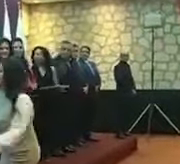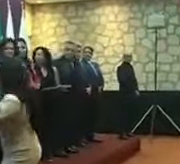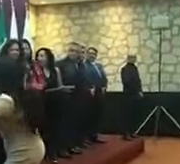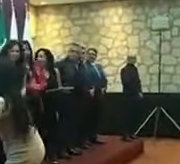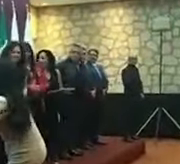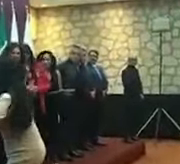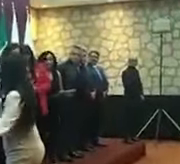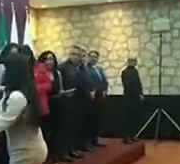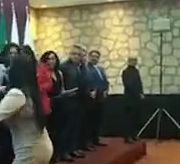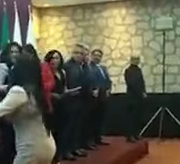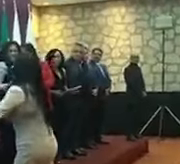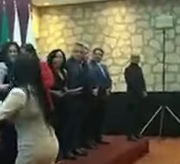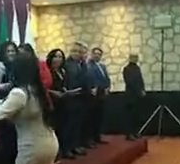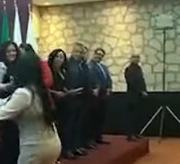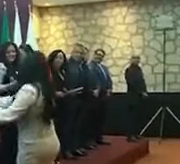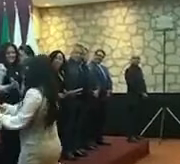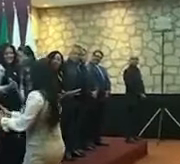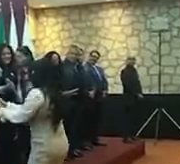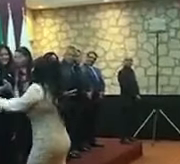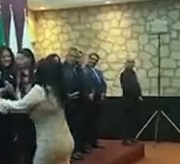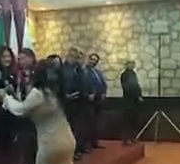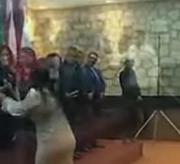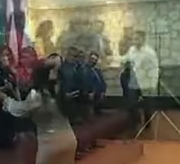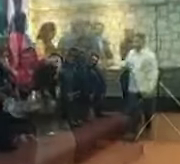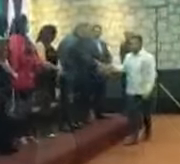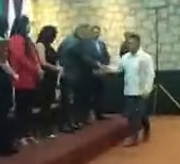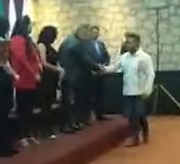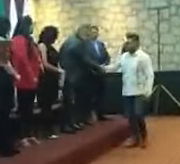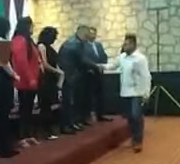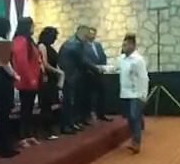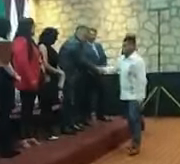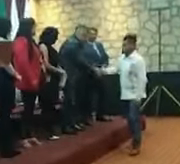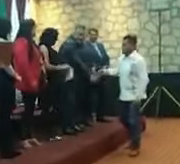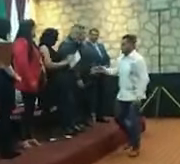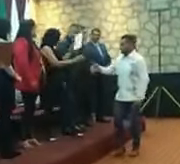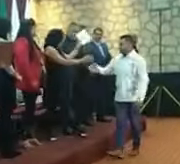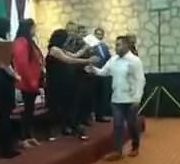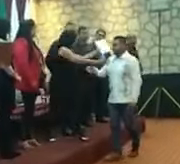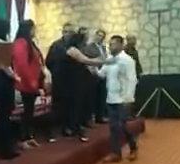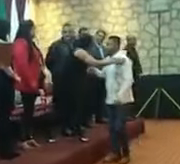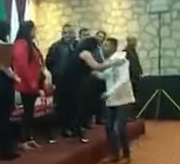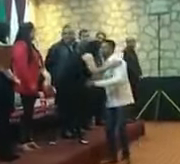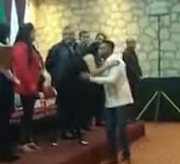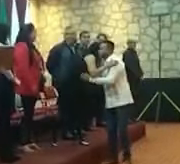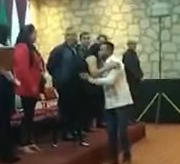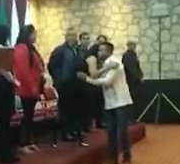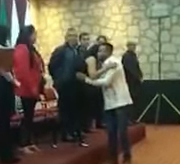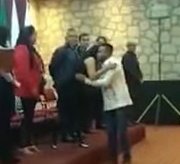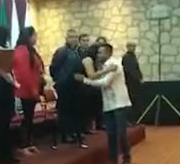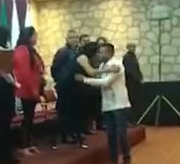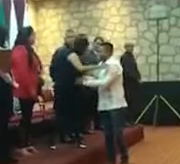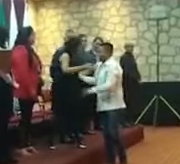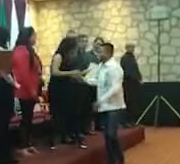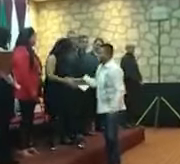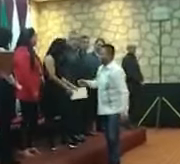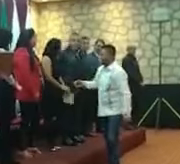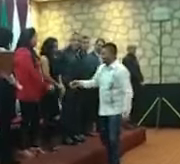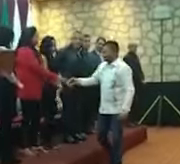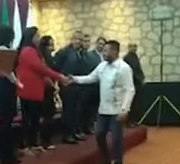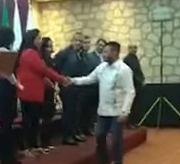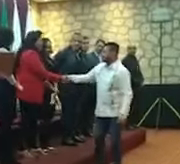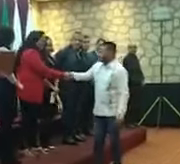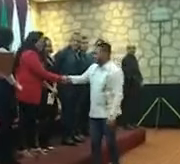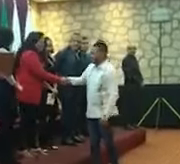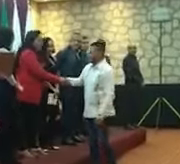labor por las víctimas de violencia de género. También fue condecorado Fortino Díaz Calderón, presidente del Pride Michoacán, como